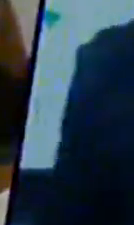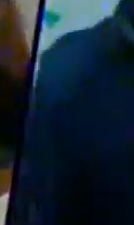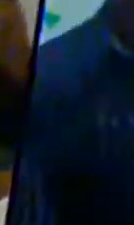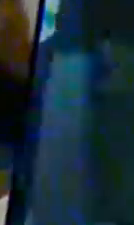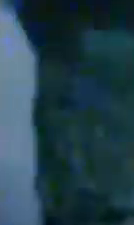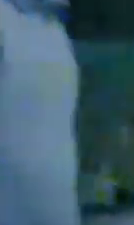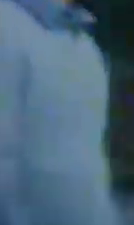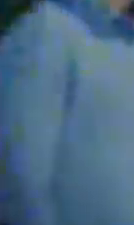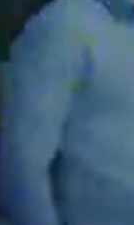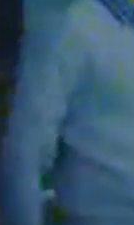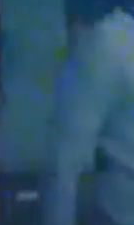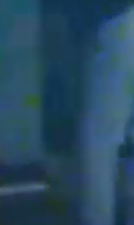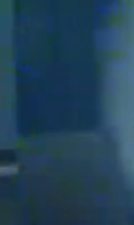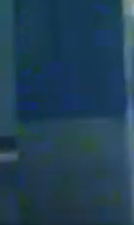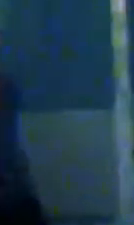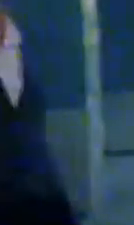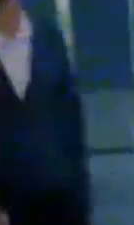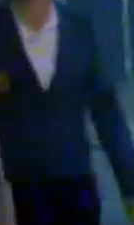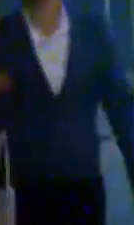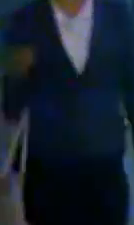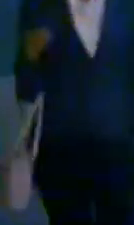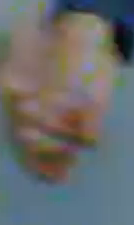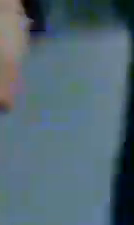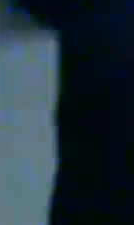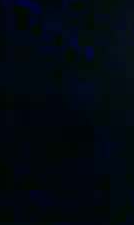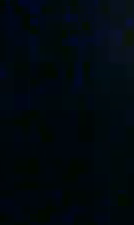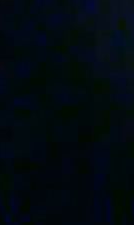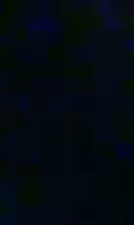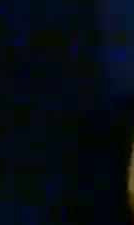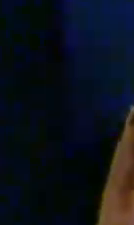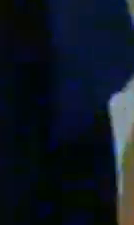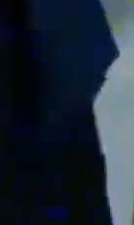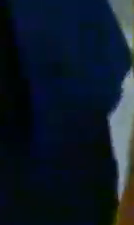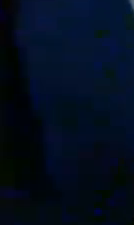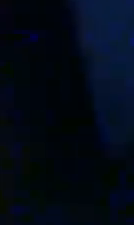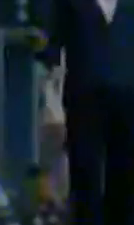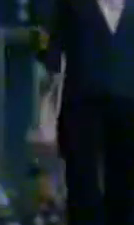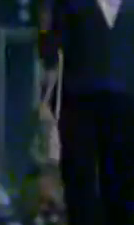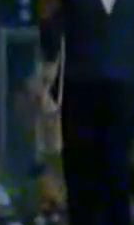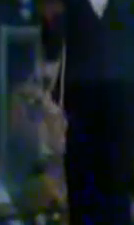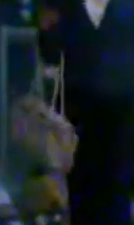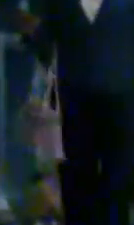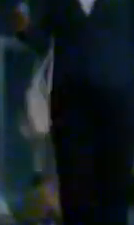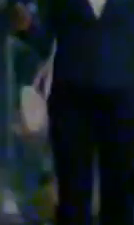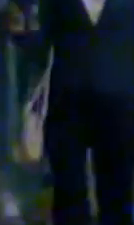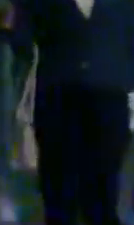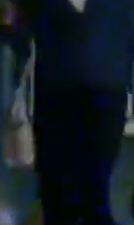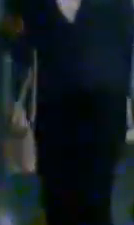Ellos trabajan separados, pero se unen para emprender. Agárrense de las manos,